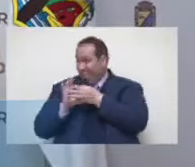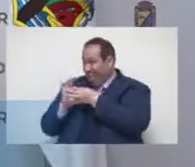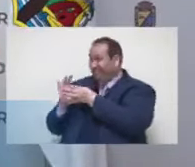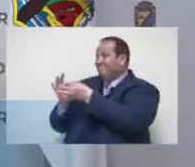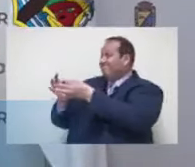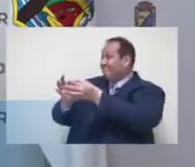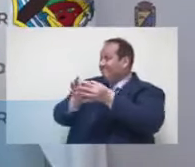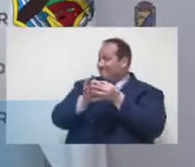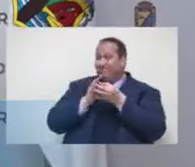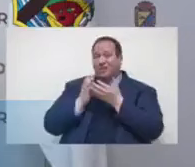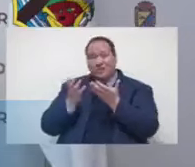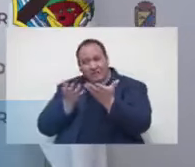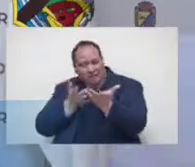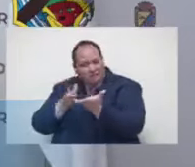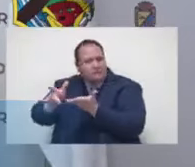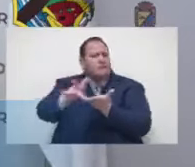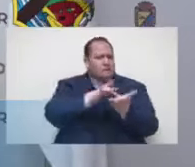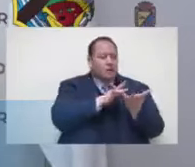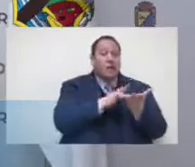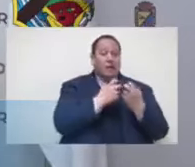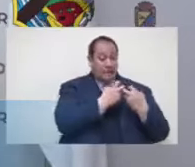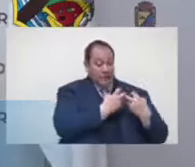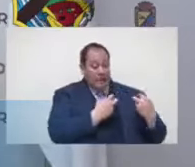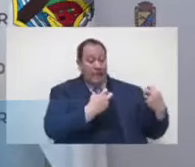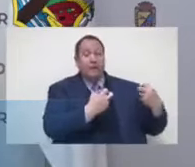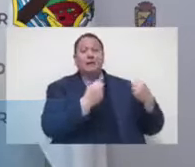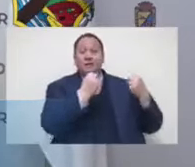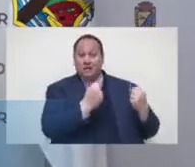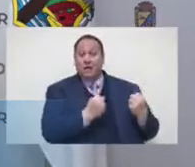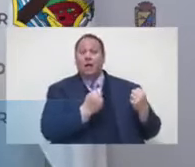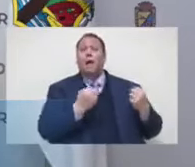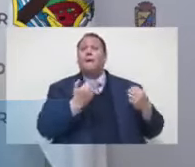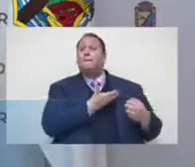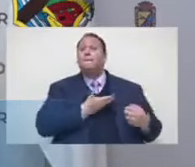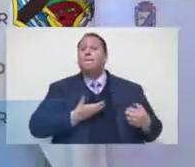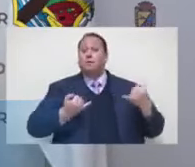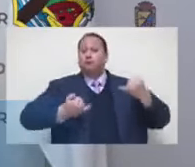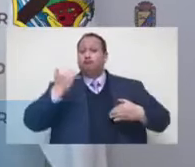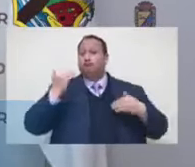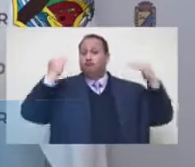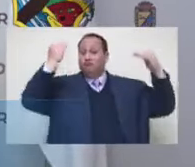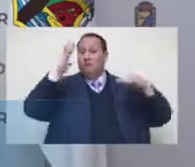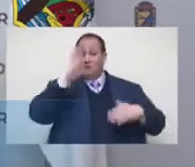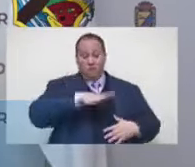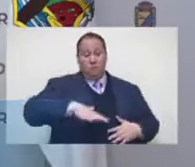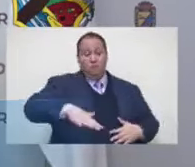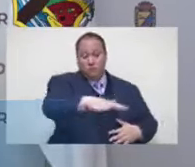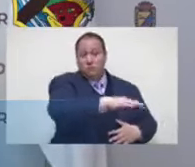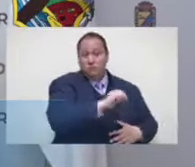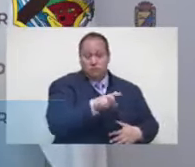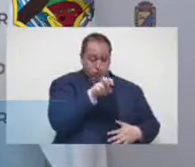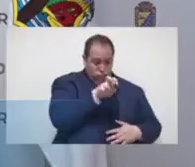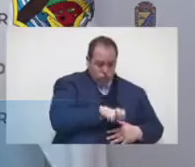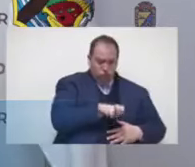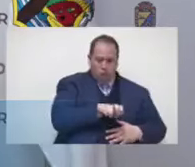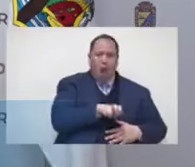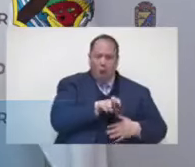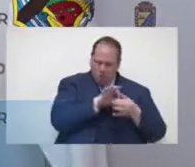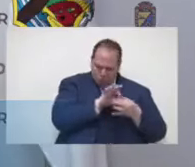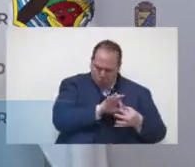autoridades. En nuestra mesa de seguridad está el presidente del Tribunal Superior de Justicia del Estado de Baja California. Hay una buena